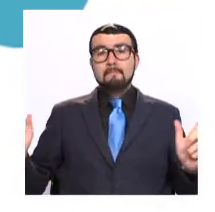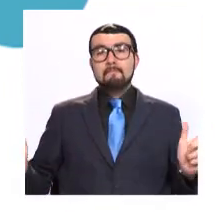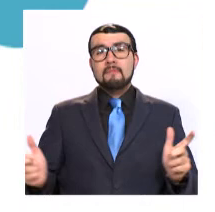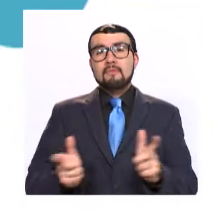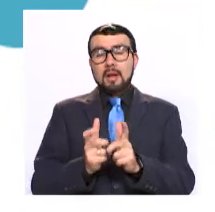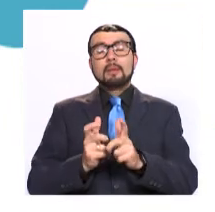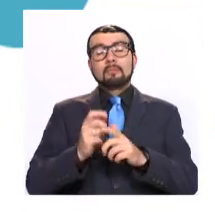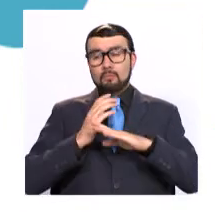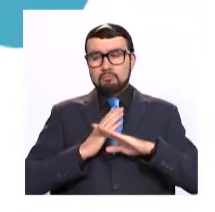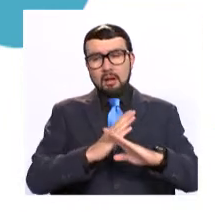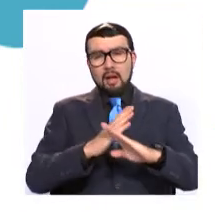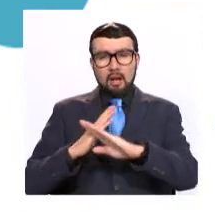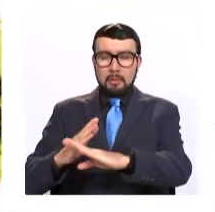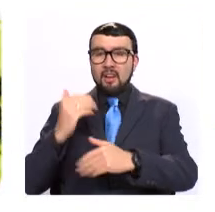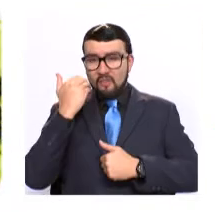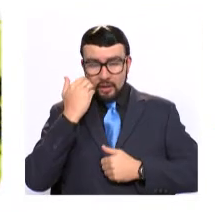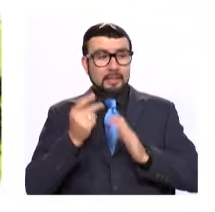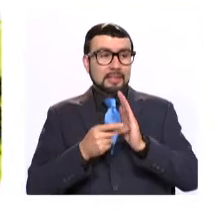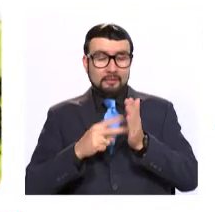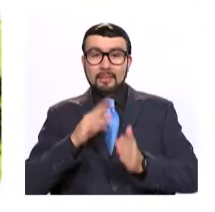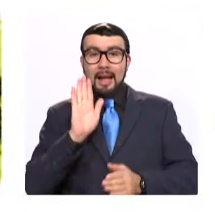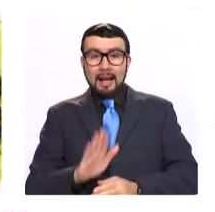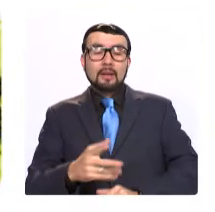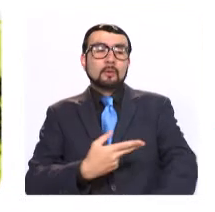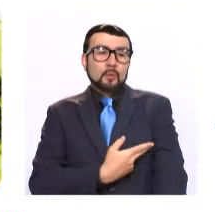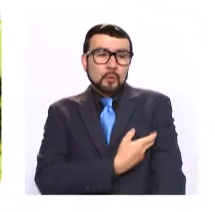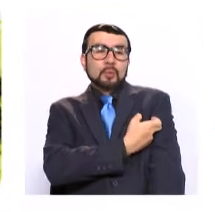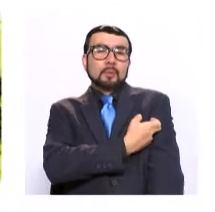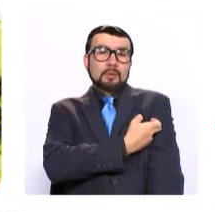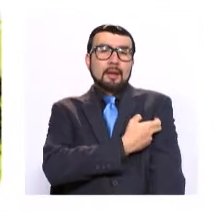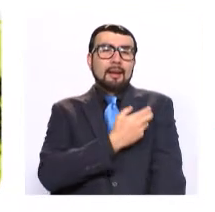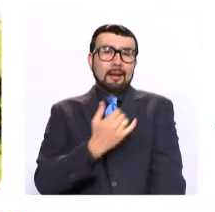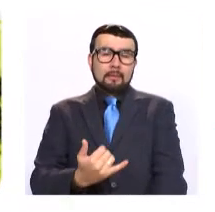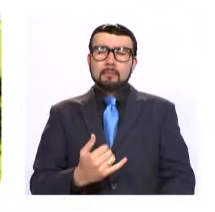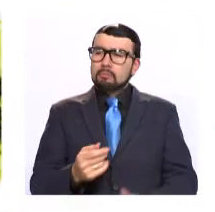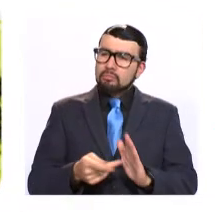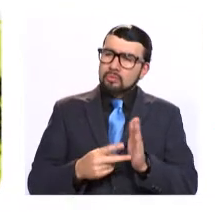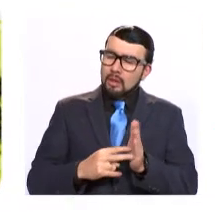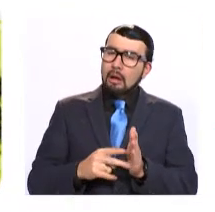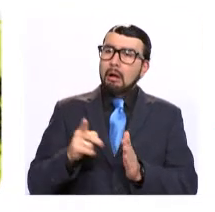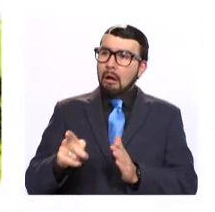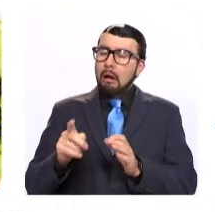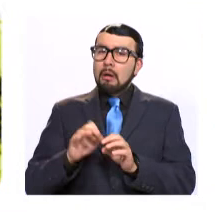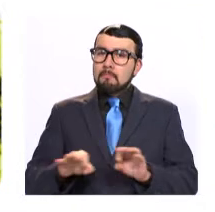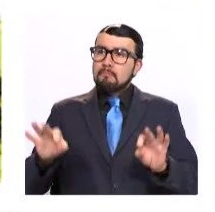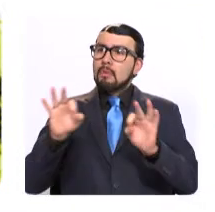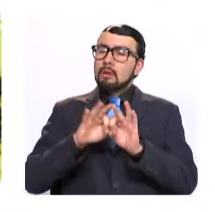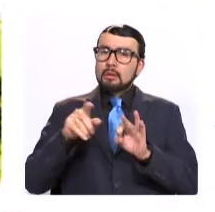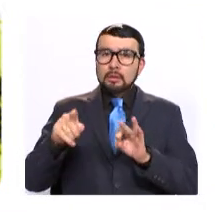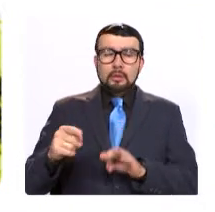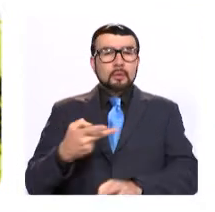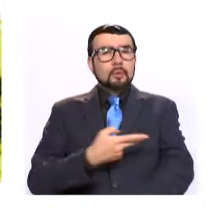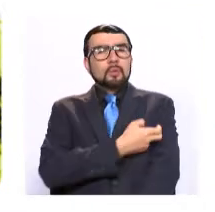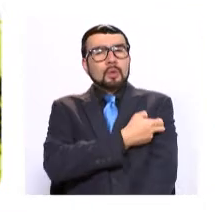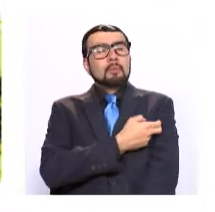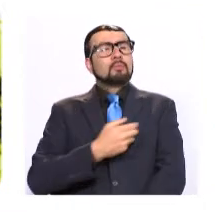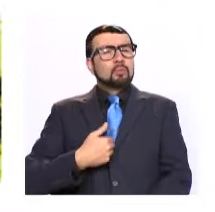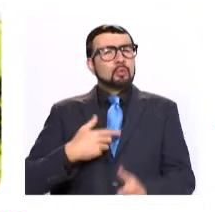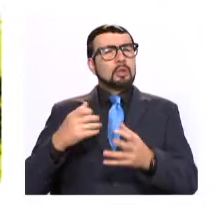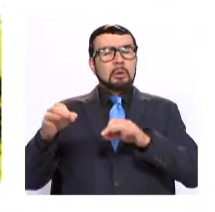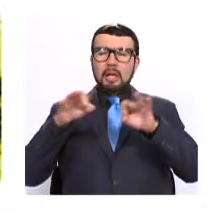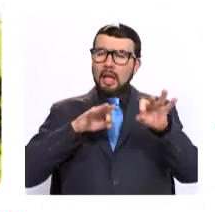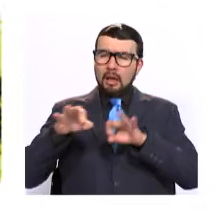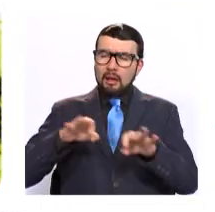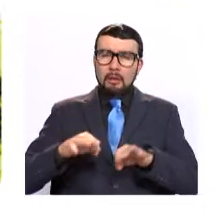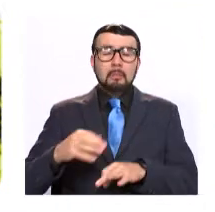inmunoprevenibles. Y eso es una vacuna. Y entonces, aquí habla del impacto de las vacunas. Yo quiero hablar muy bien de estas imágenes porque